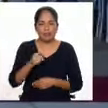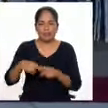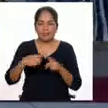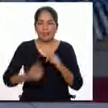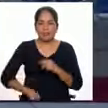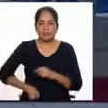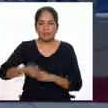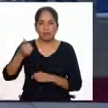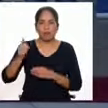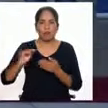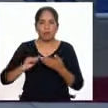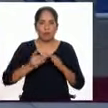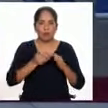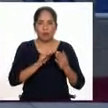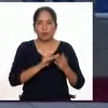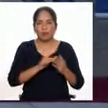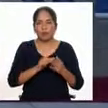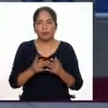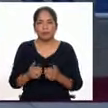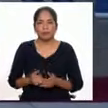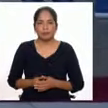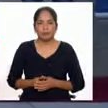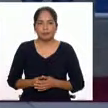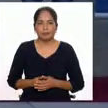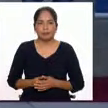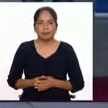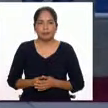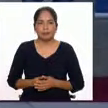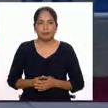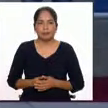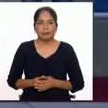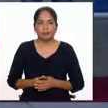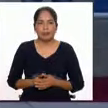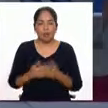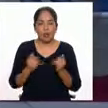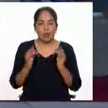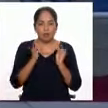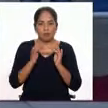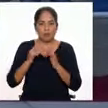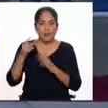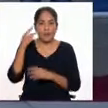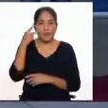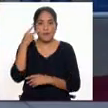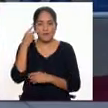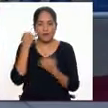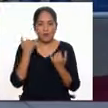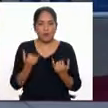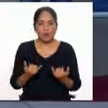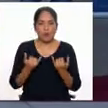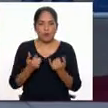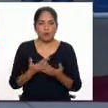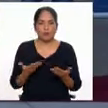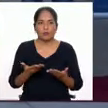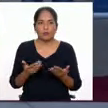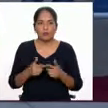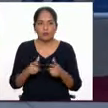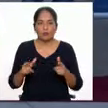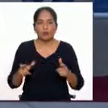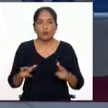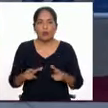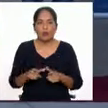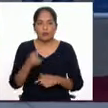distintas comunidades y pueblos originarios. Esta es una transmisión en vivo y en directo desde la